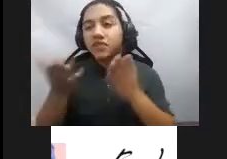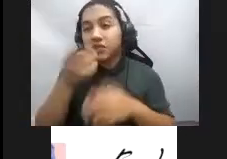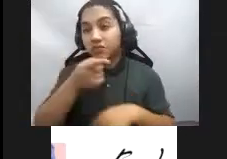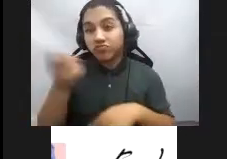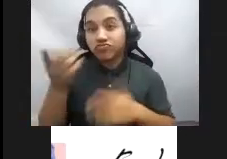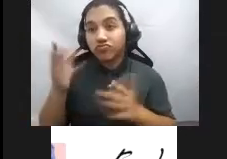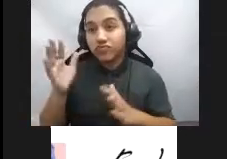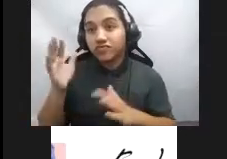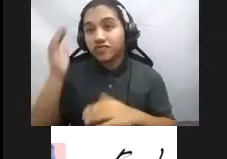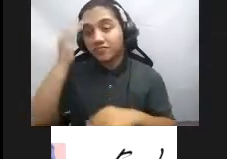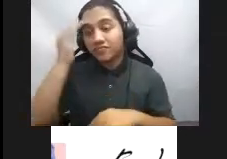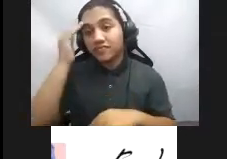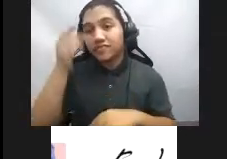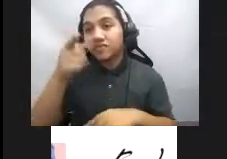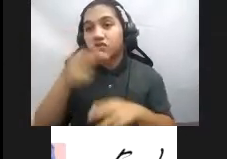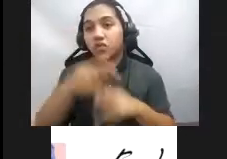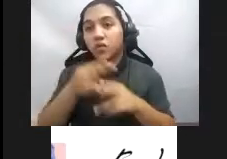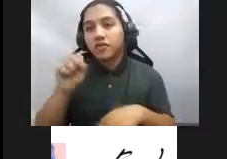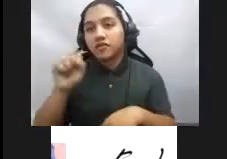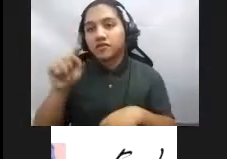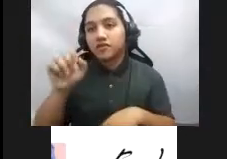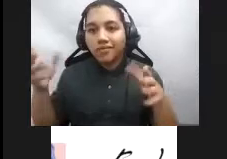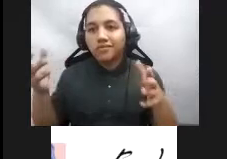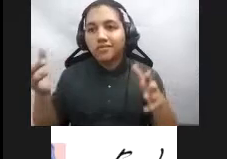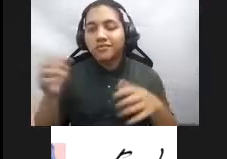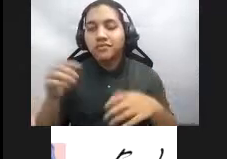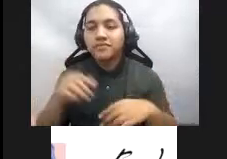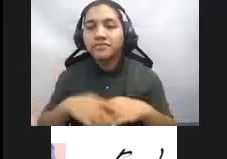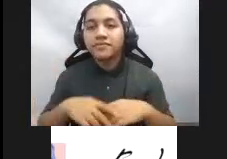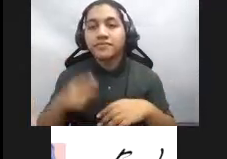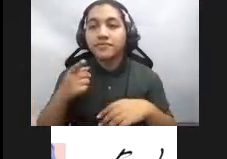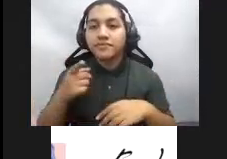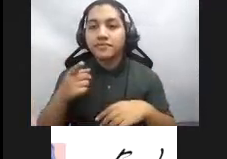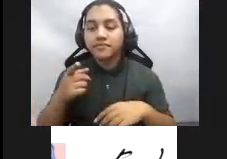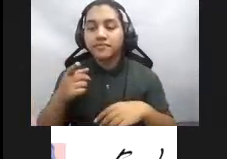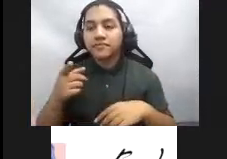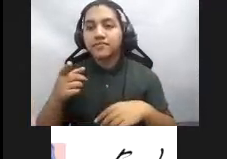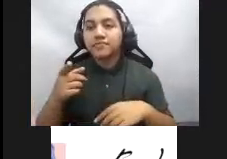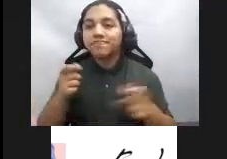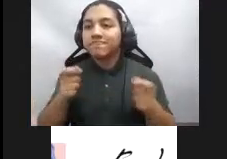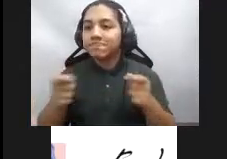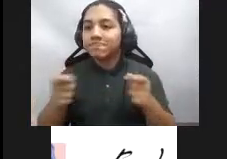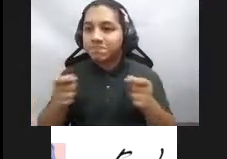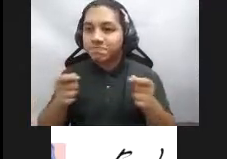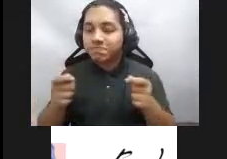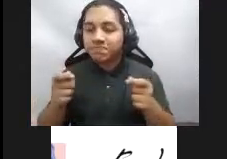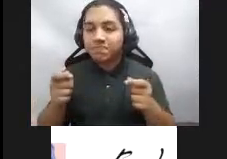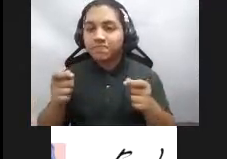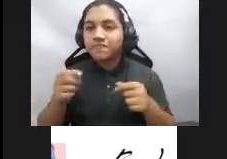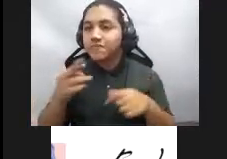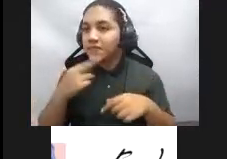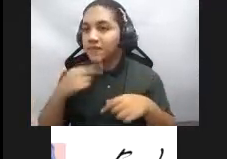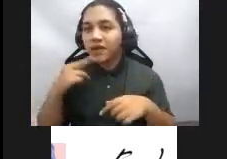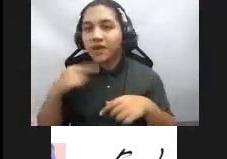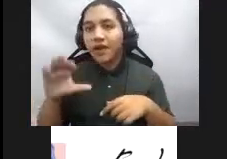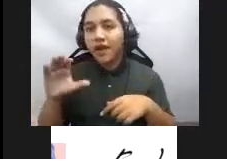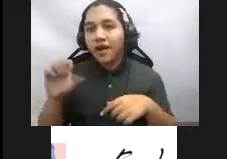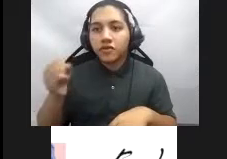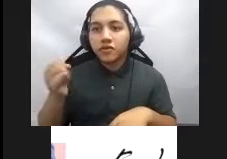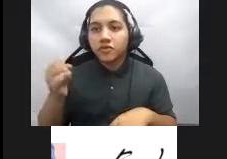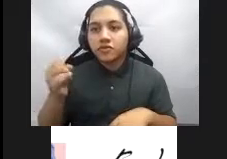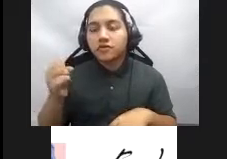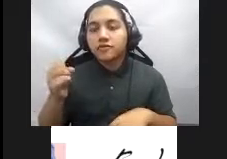había en Ponce, otros trabajaron también en obras de construcción de carreteras más pequeñas,